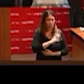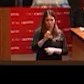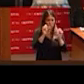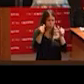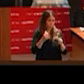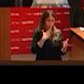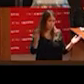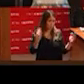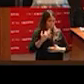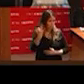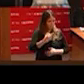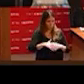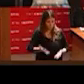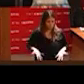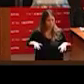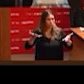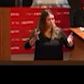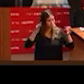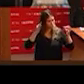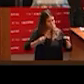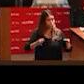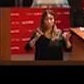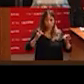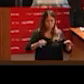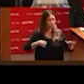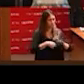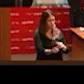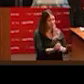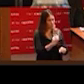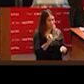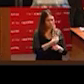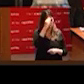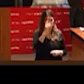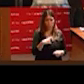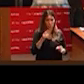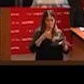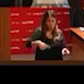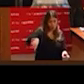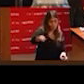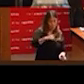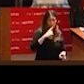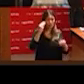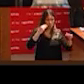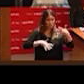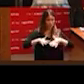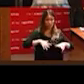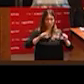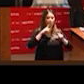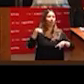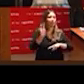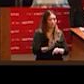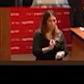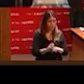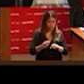forma de de lanzarlos al al medio laboral creo que es algo que hacemos todos todos nos formamos para trabajar y ellos por